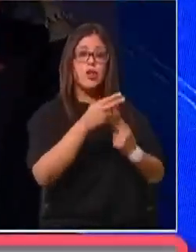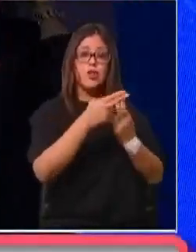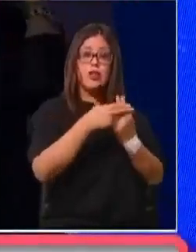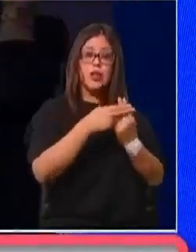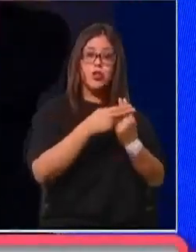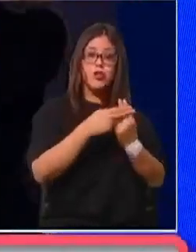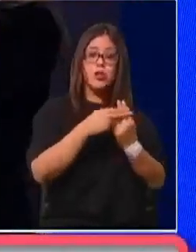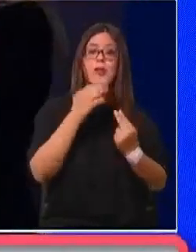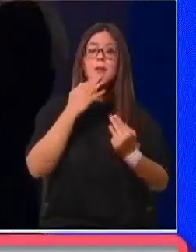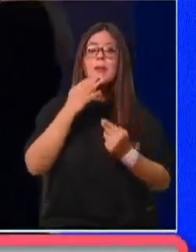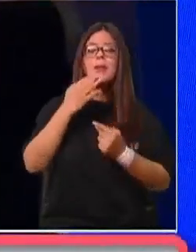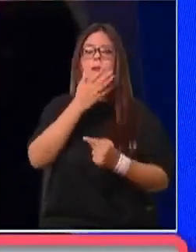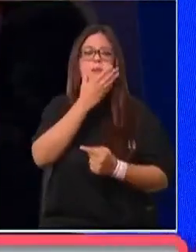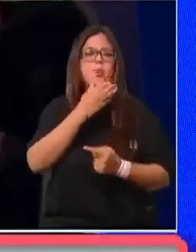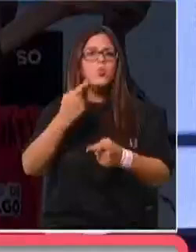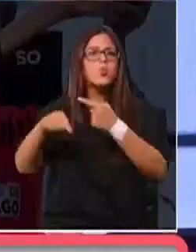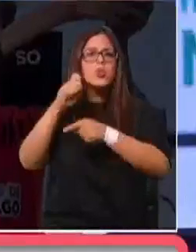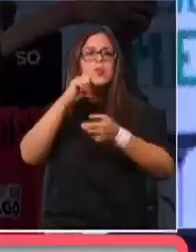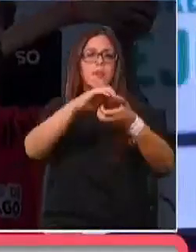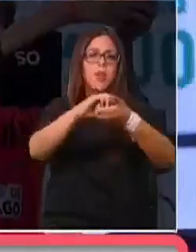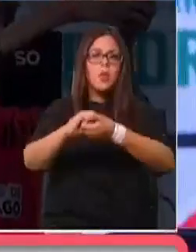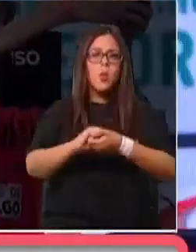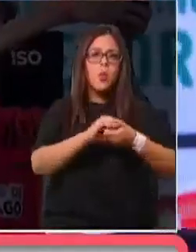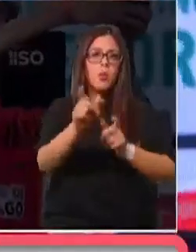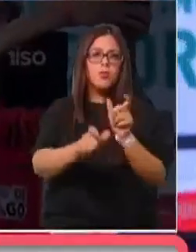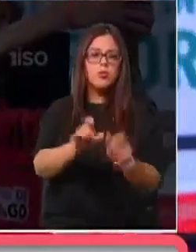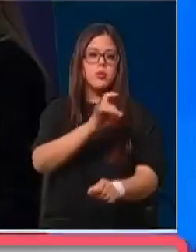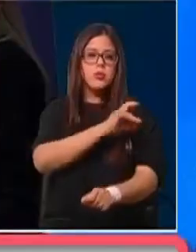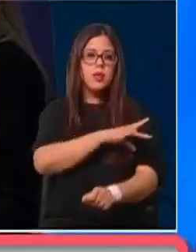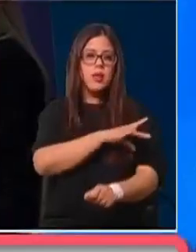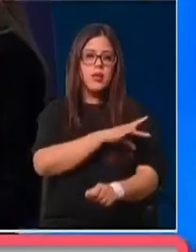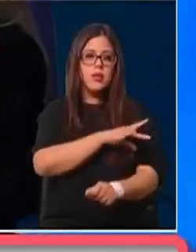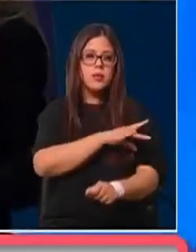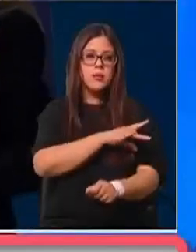hermosas historias, es algo que nos une como chilenos de forma